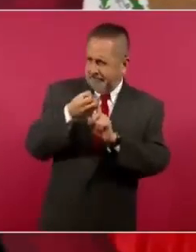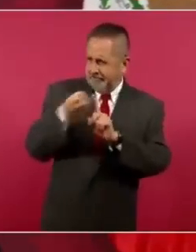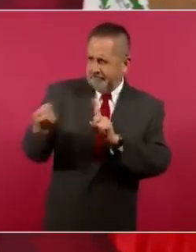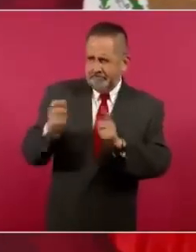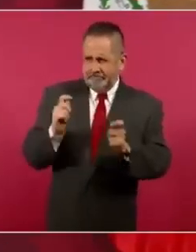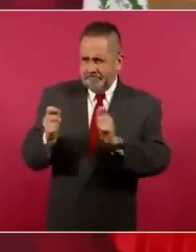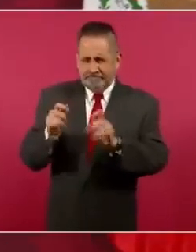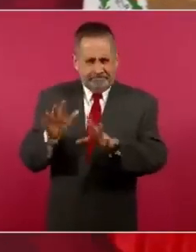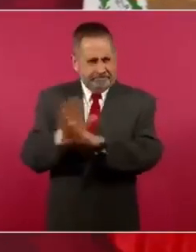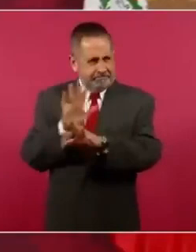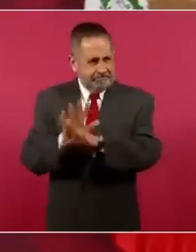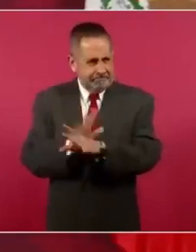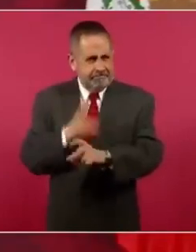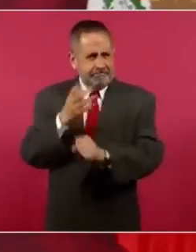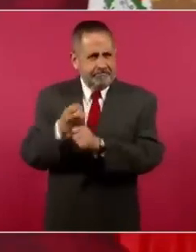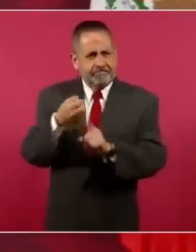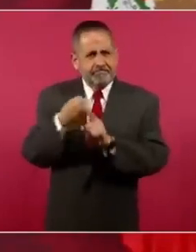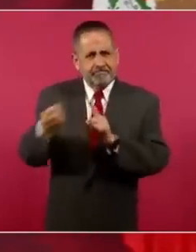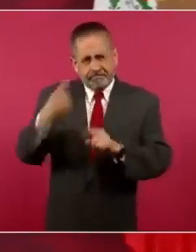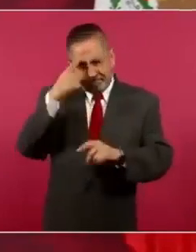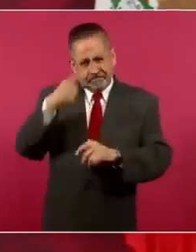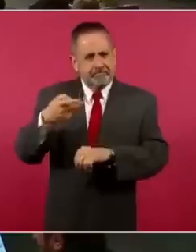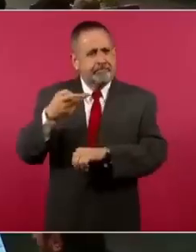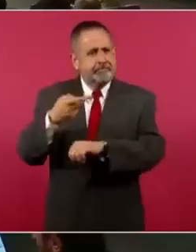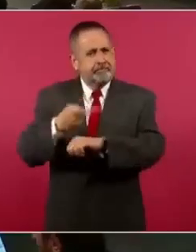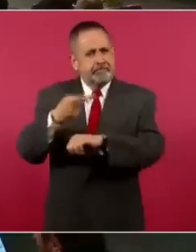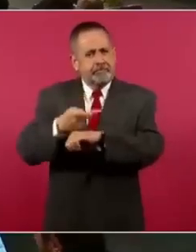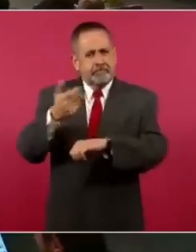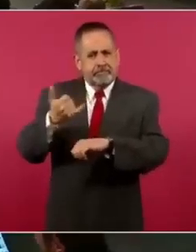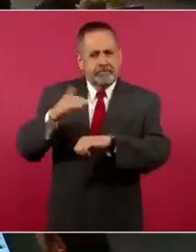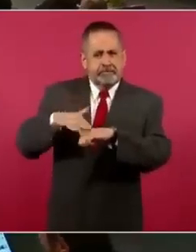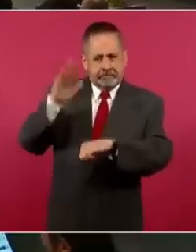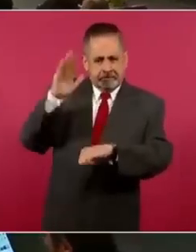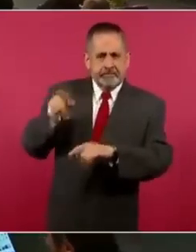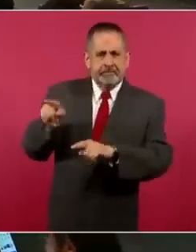mejorar el sistema de educación media superior,